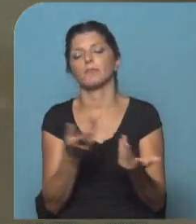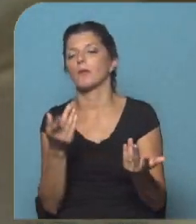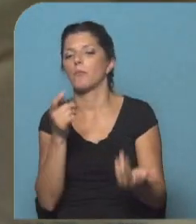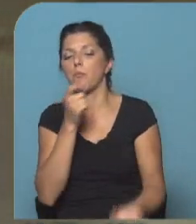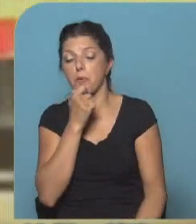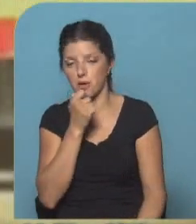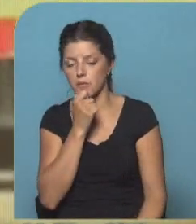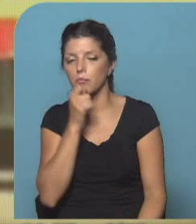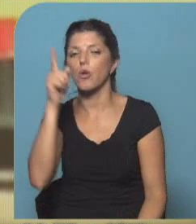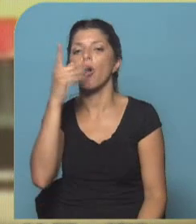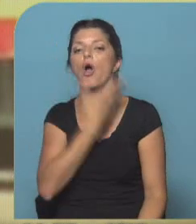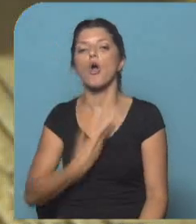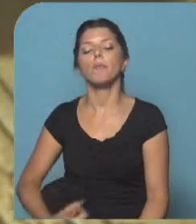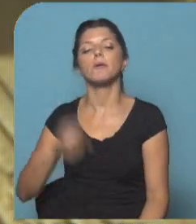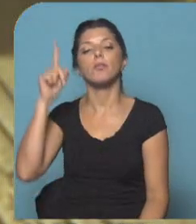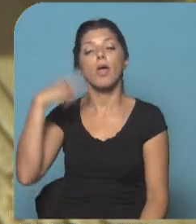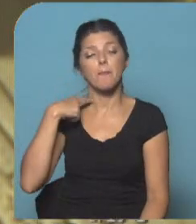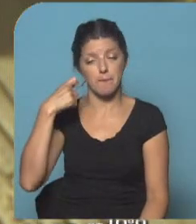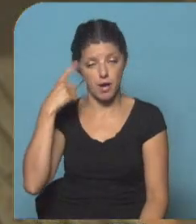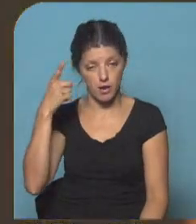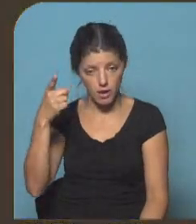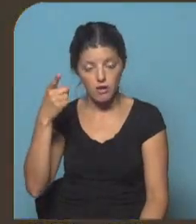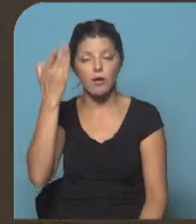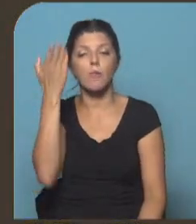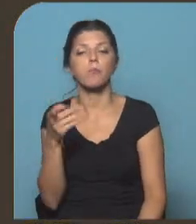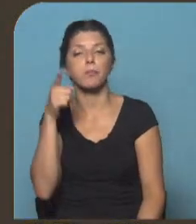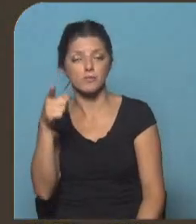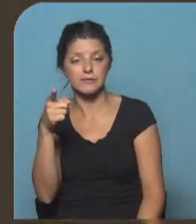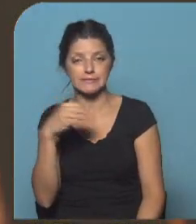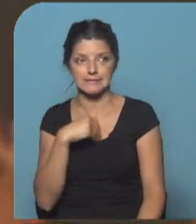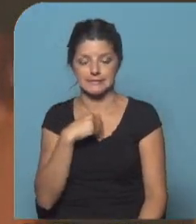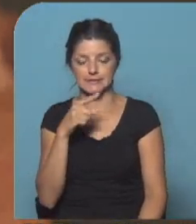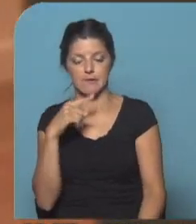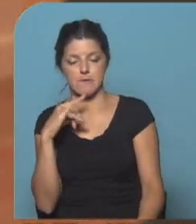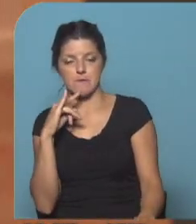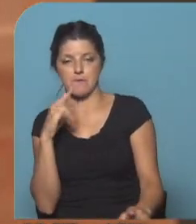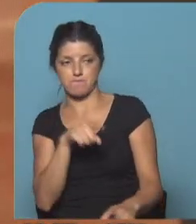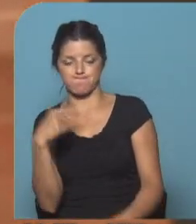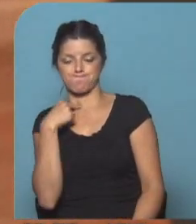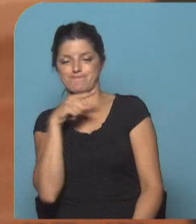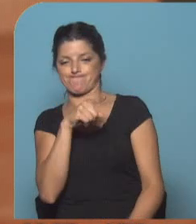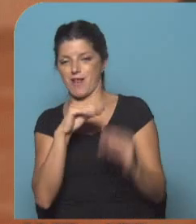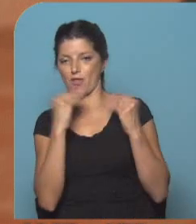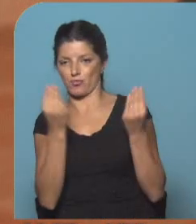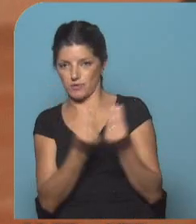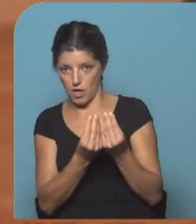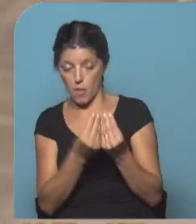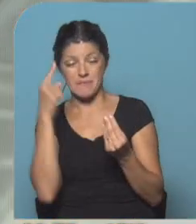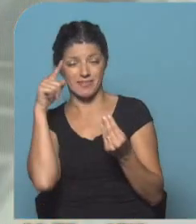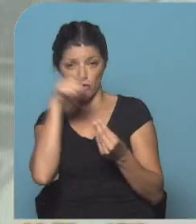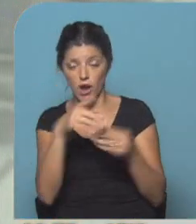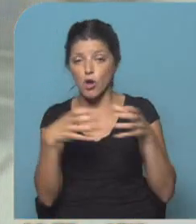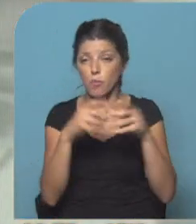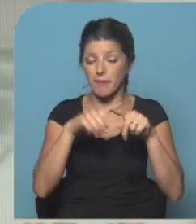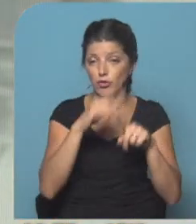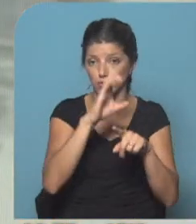tiene que ver con el gobierno central de Mariano Rajoy, que se siente particularmente tocado por estos resultados, y no solo por el independentismo, sino por el crecimiento de Ciudadanos